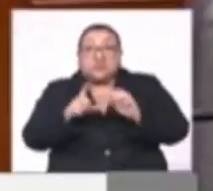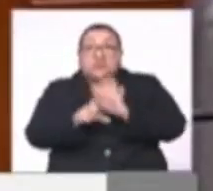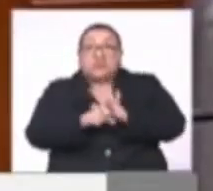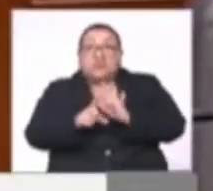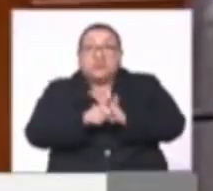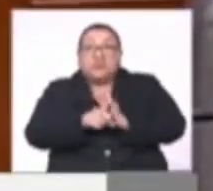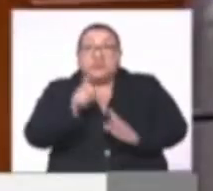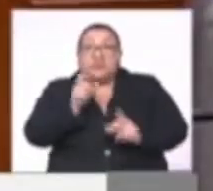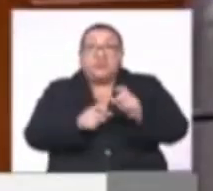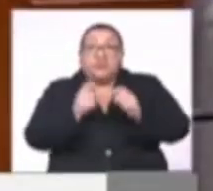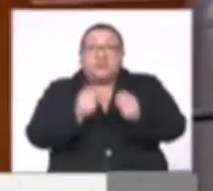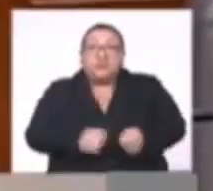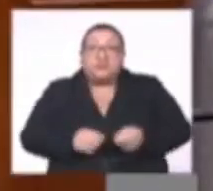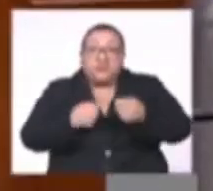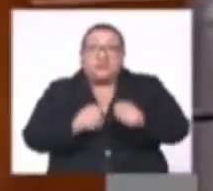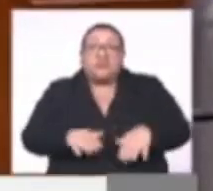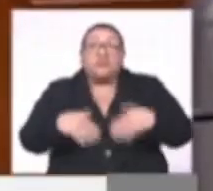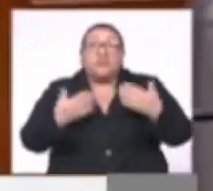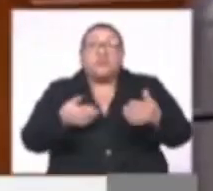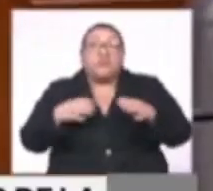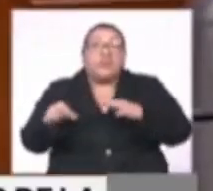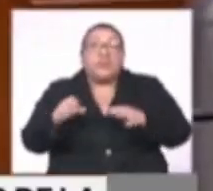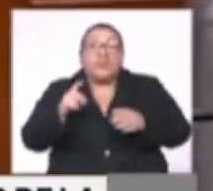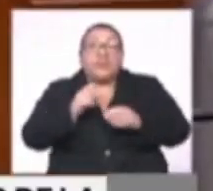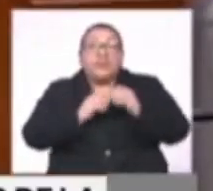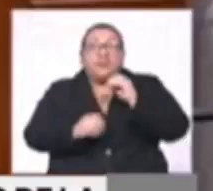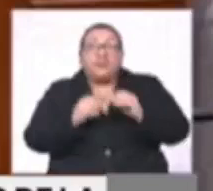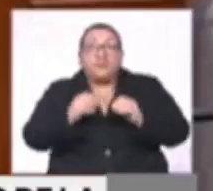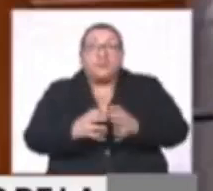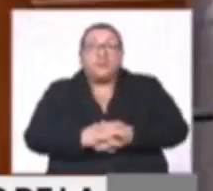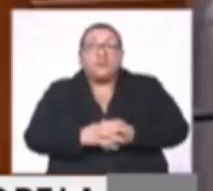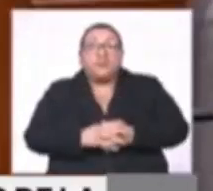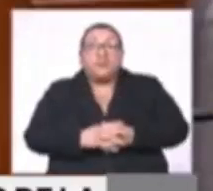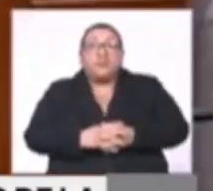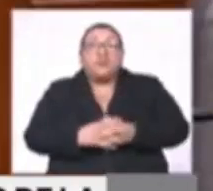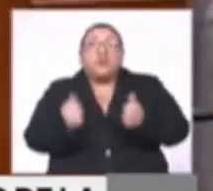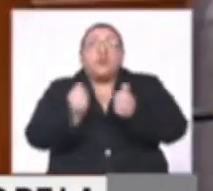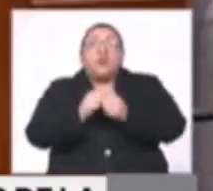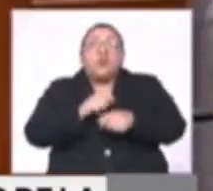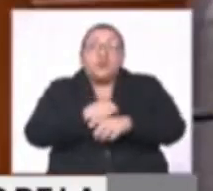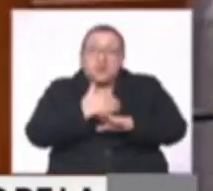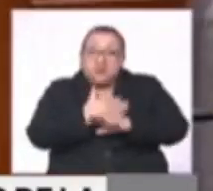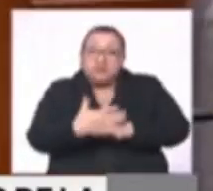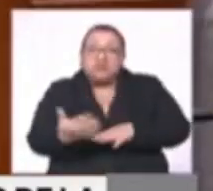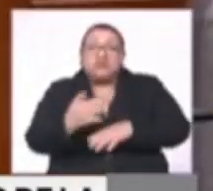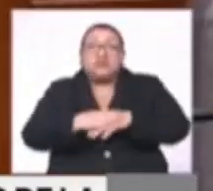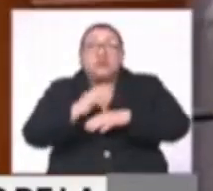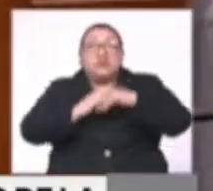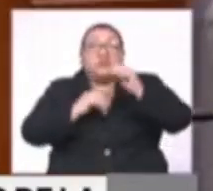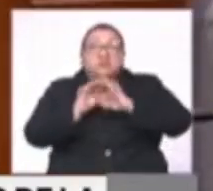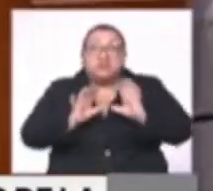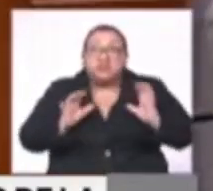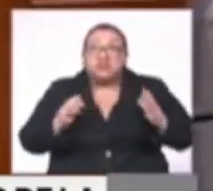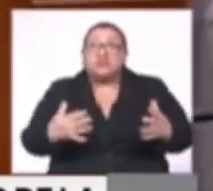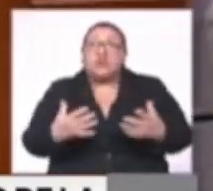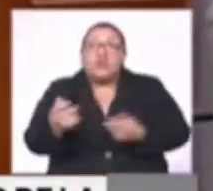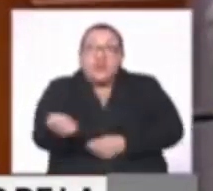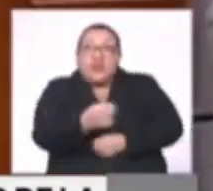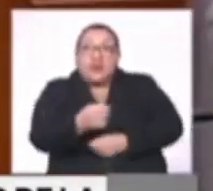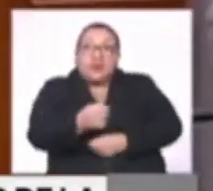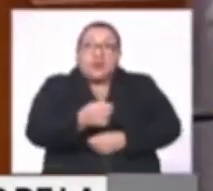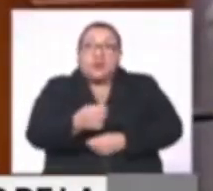los agricultores podrían realizar el mantenimiento sostenible de la infraestructura de